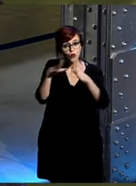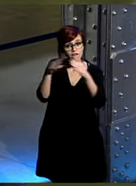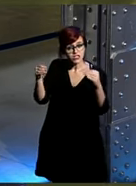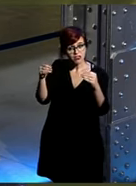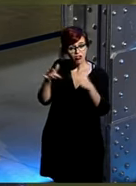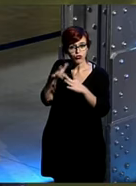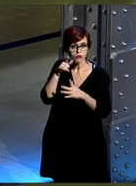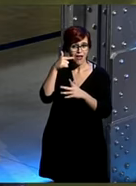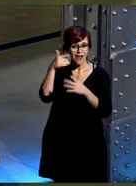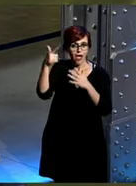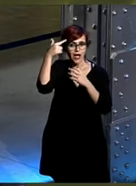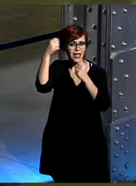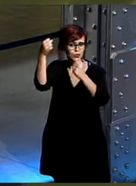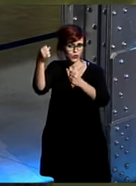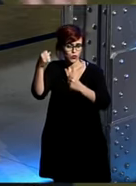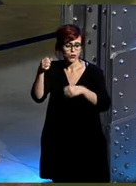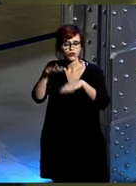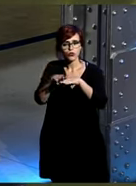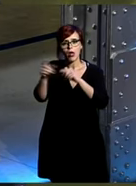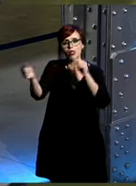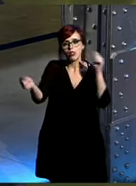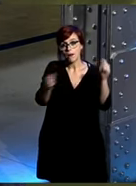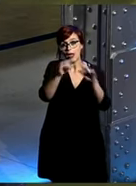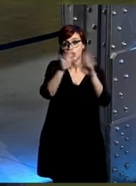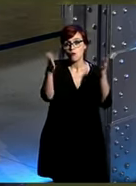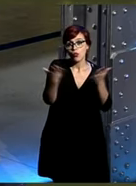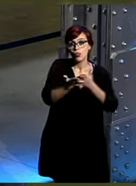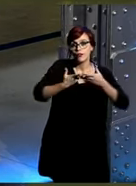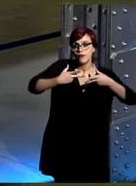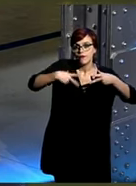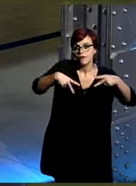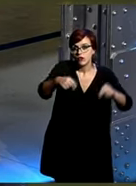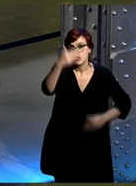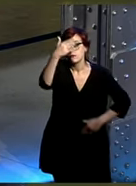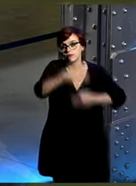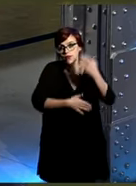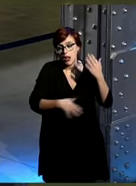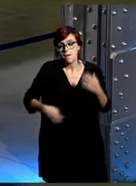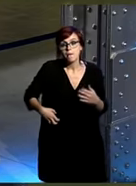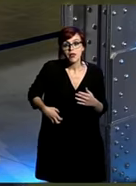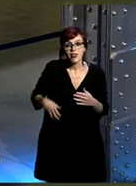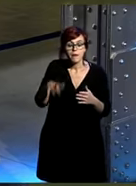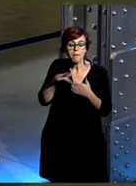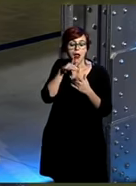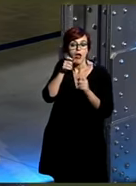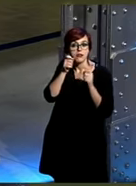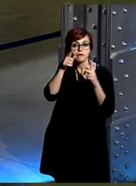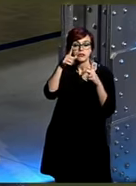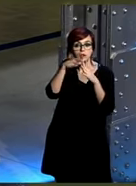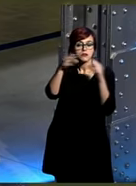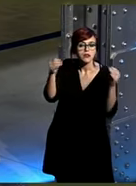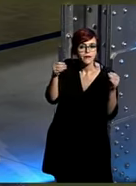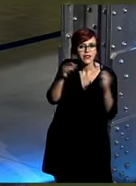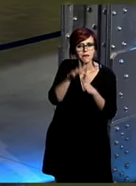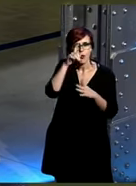la institución, en estos debates sobre el mundo se va a acabar, entonces, ¿no? Cuándo va a llegar al príncipe, etcétera. Siempre alguien levantaba la mano, normalmente